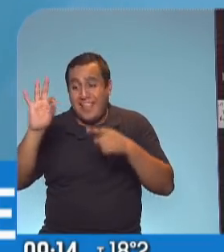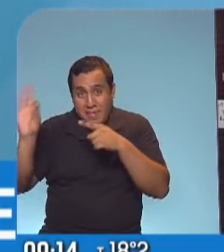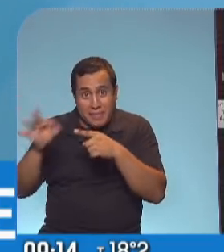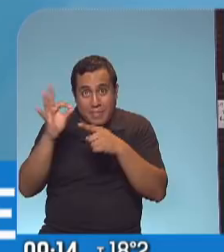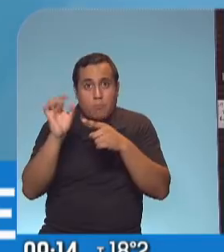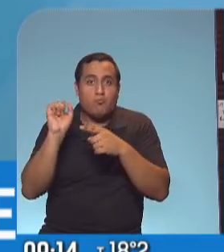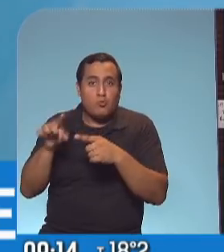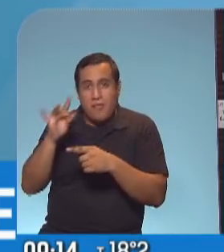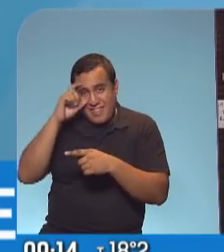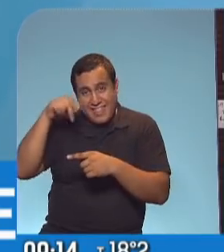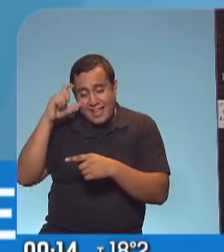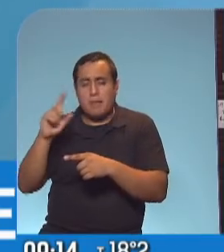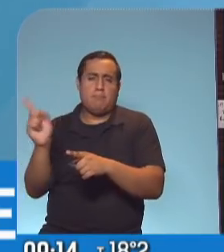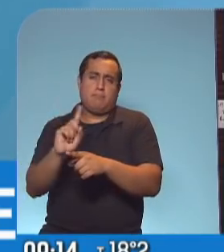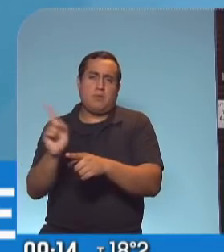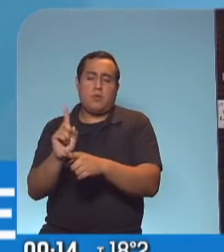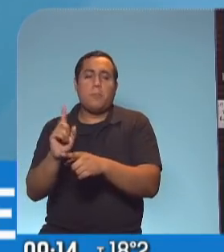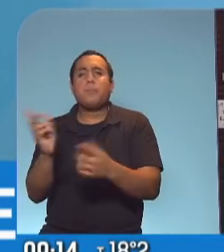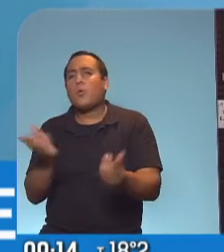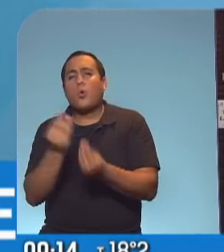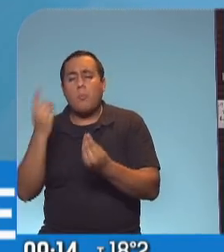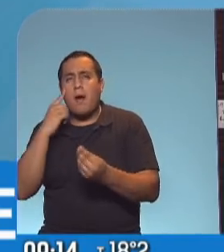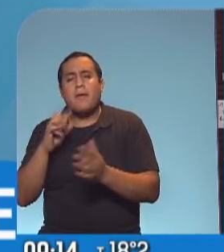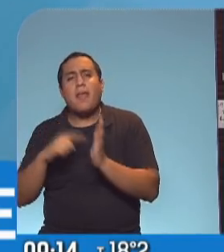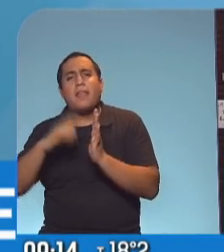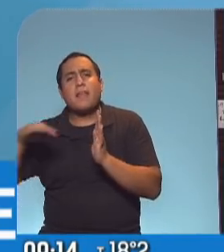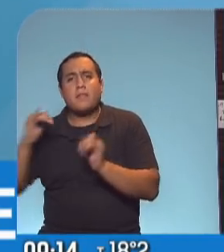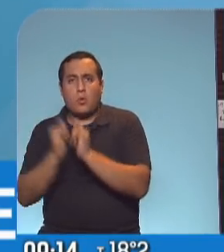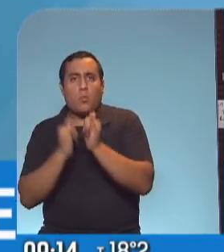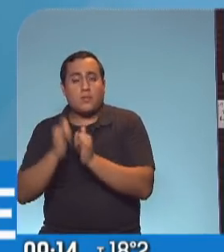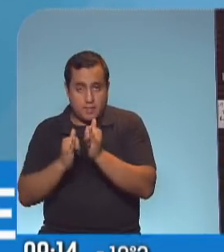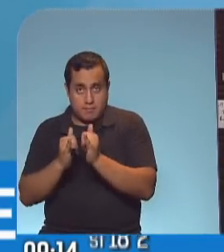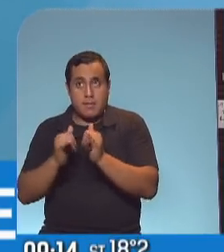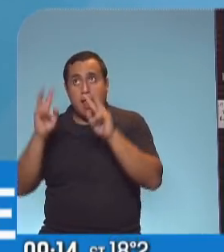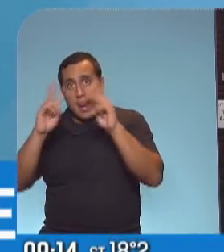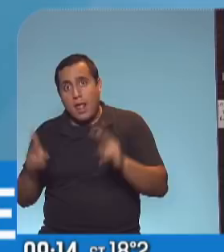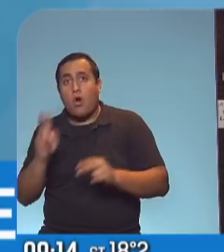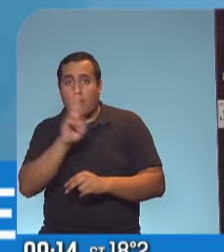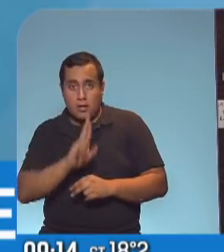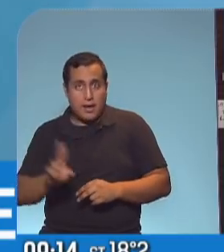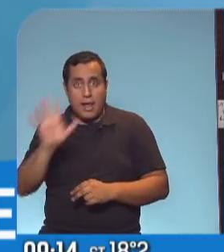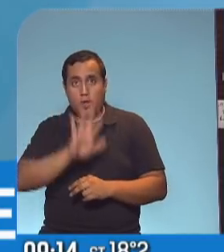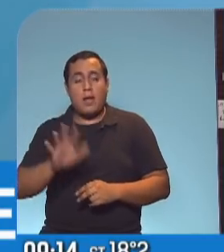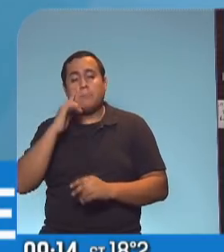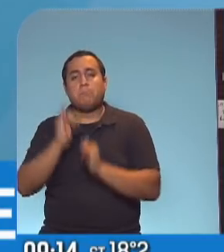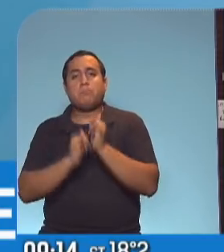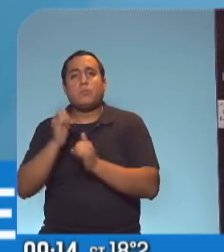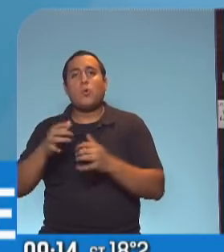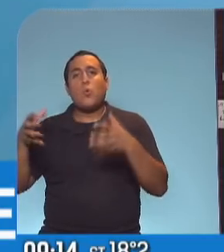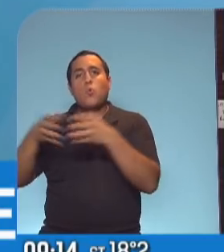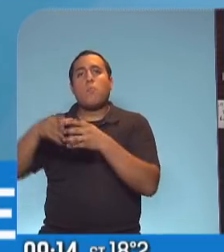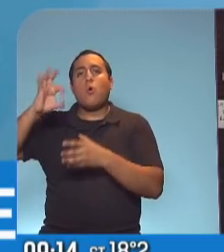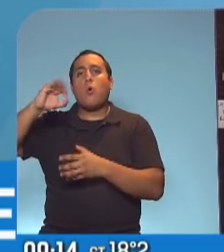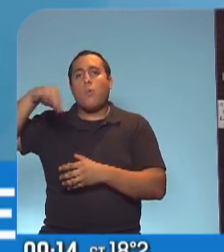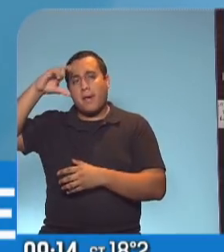aegypti. Algunos datos para poner en contexto internacional y regional. Ante la Organización Mundial de la